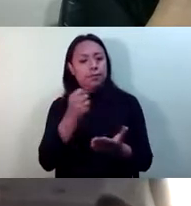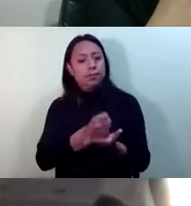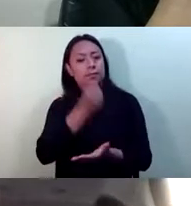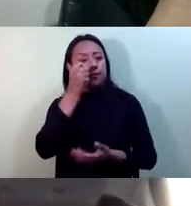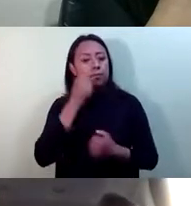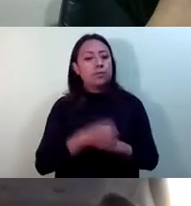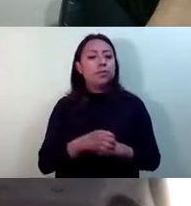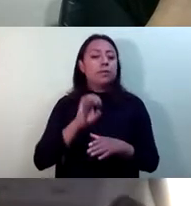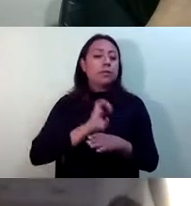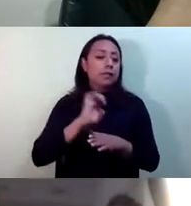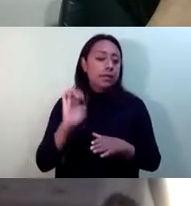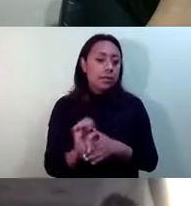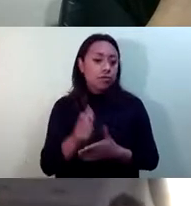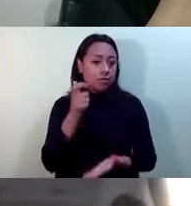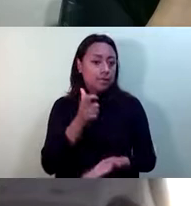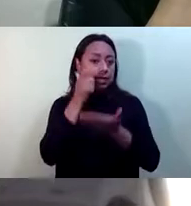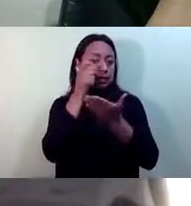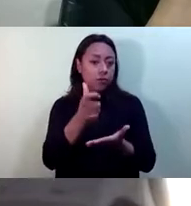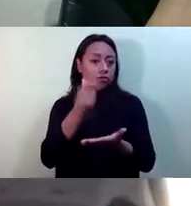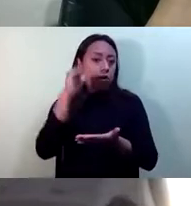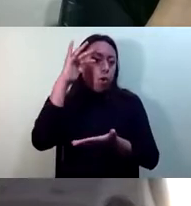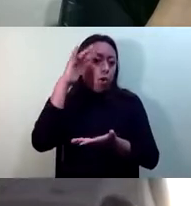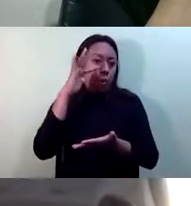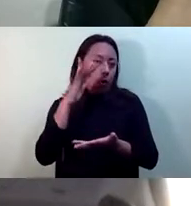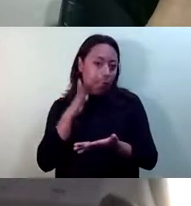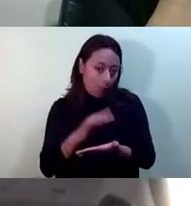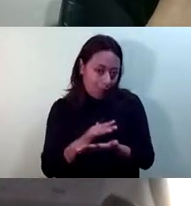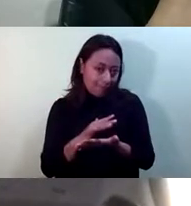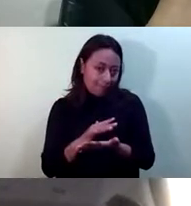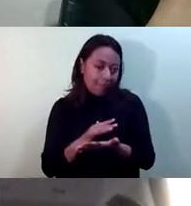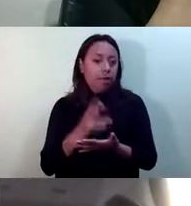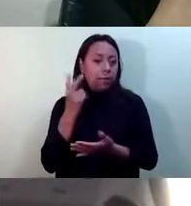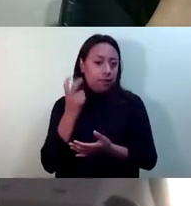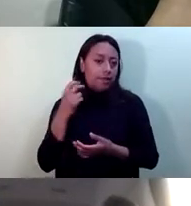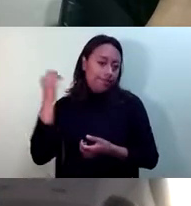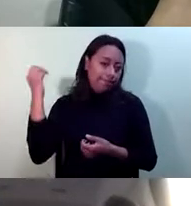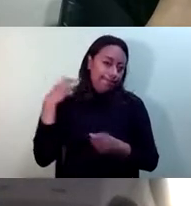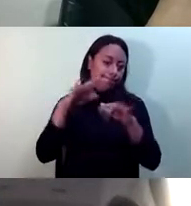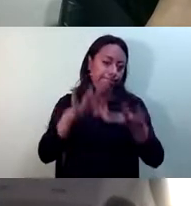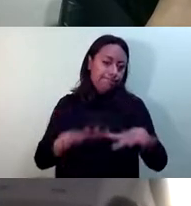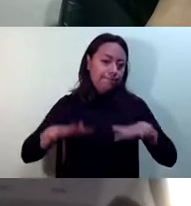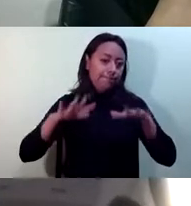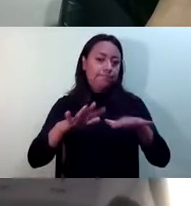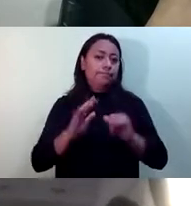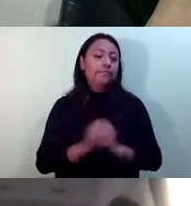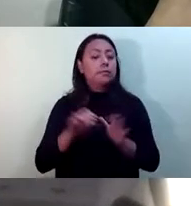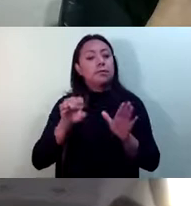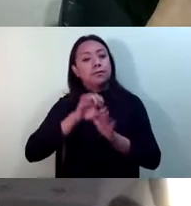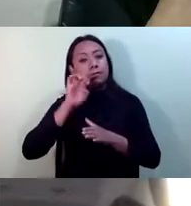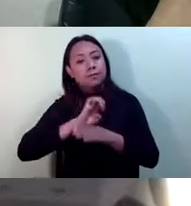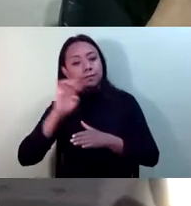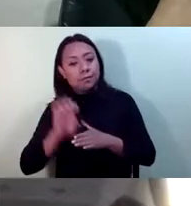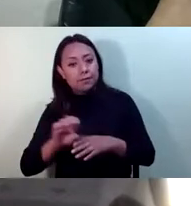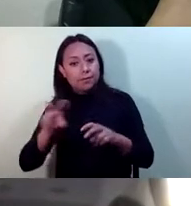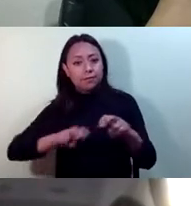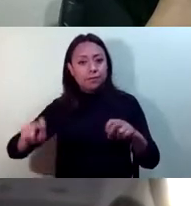se reduce el presupuesto automáticamente por el Congreso y entonces se sobresee el asunto y el tribunal ya no tiene derecho